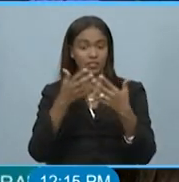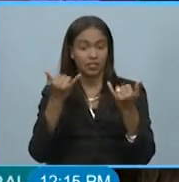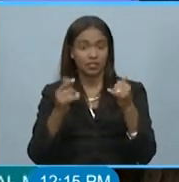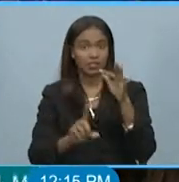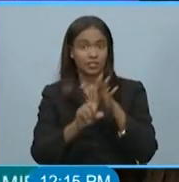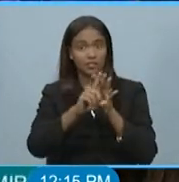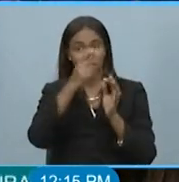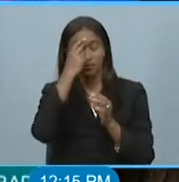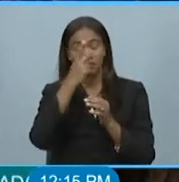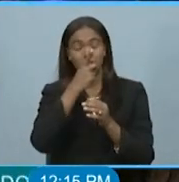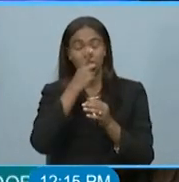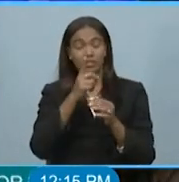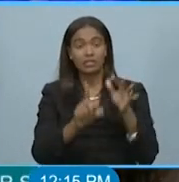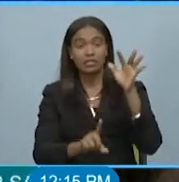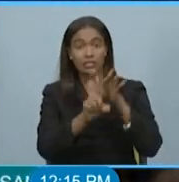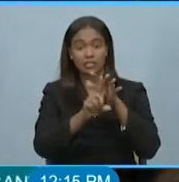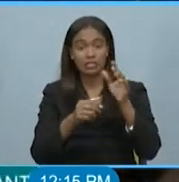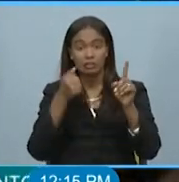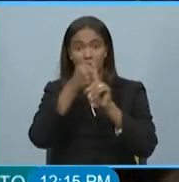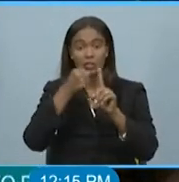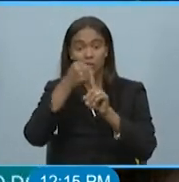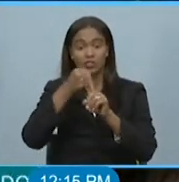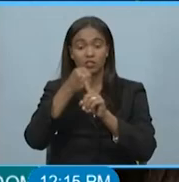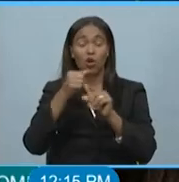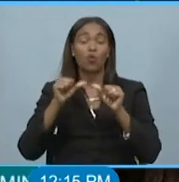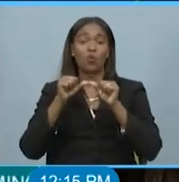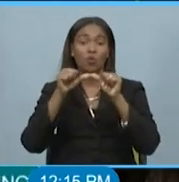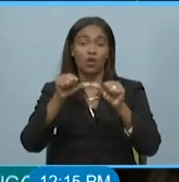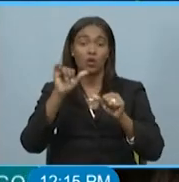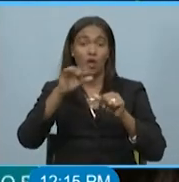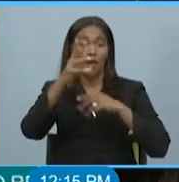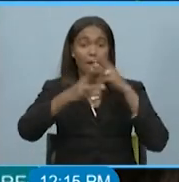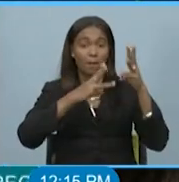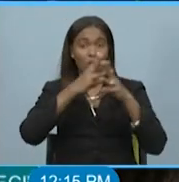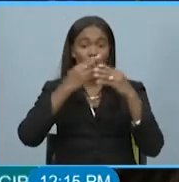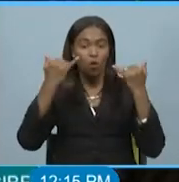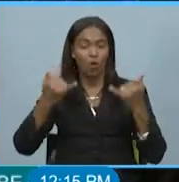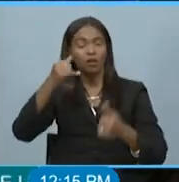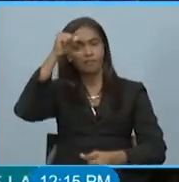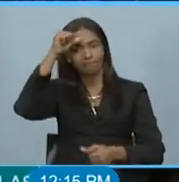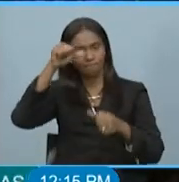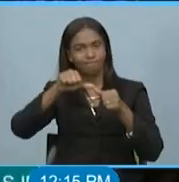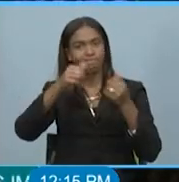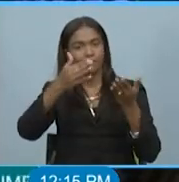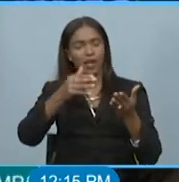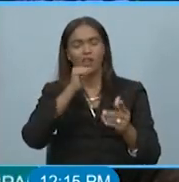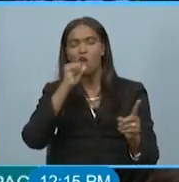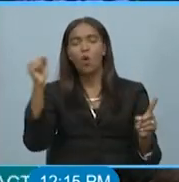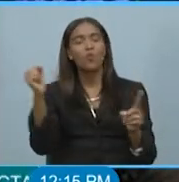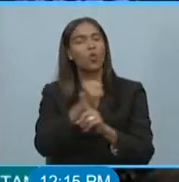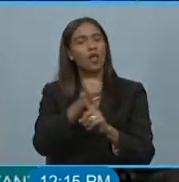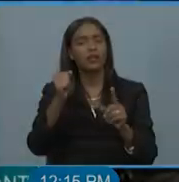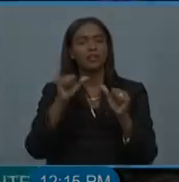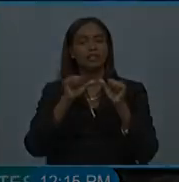República Dominicana, su repercusión ha ido mucho más allá. Y el mundo, hoy por hoy, le recuerda, no violencia contra las mujeres.